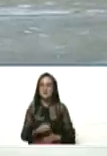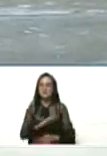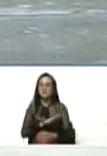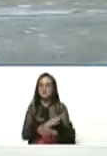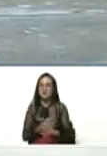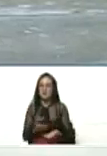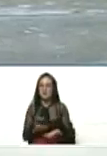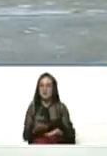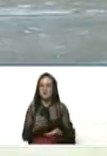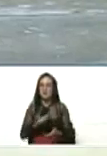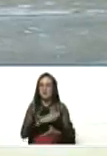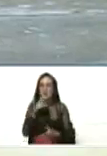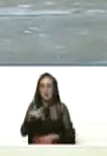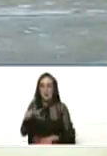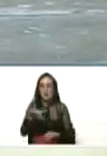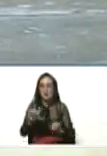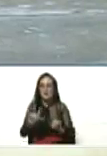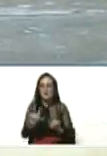Adelante, Piñate.